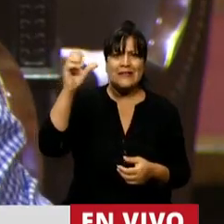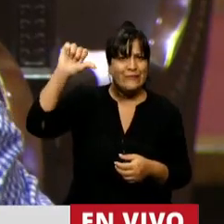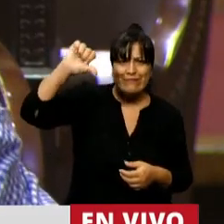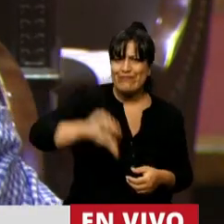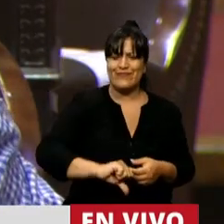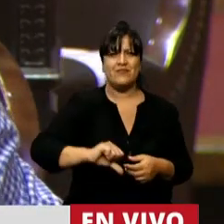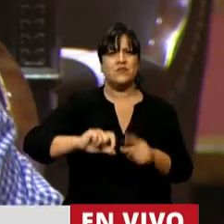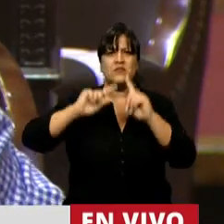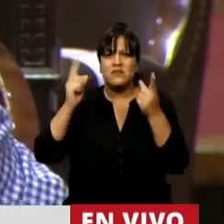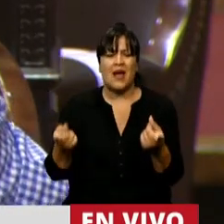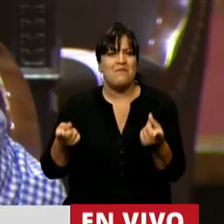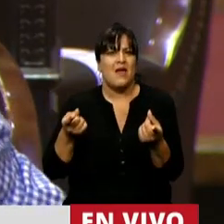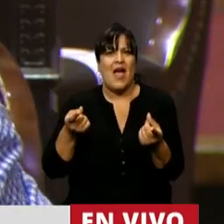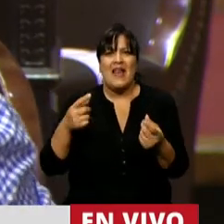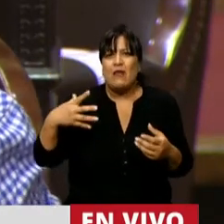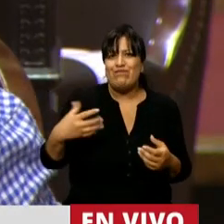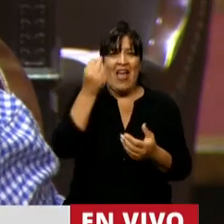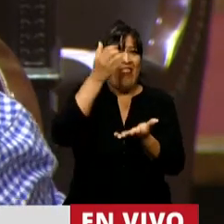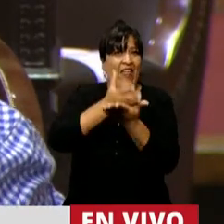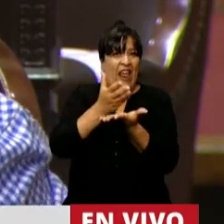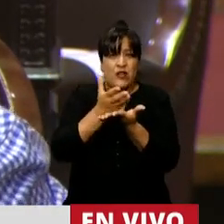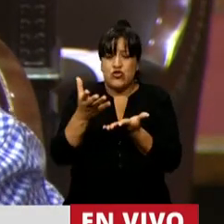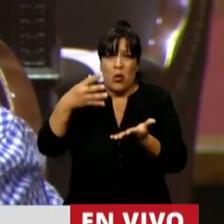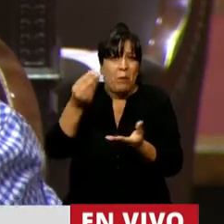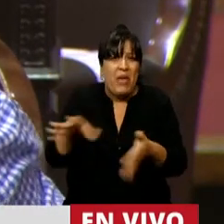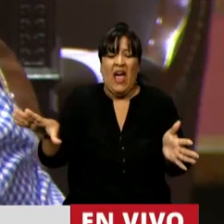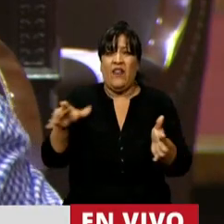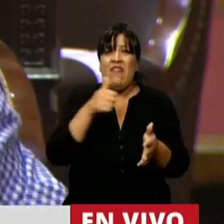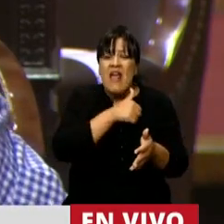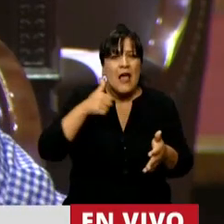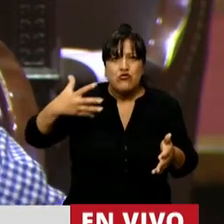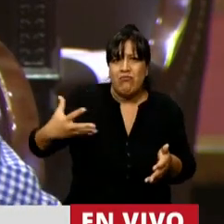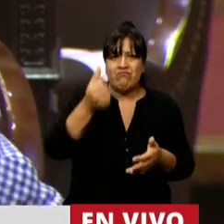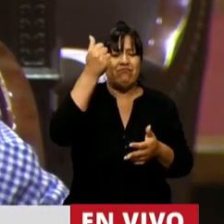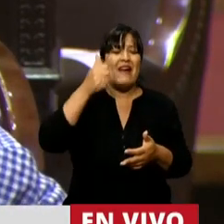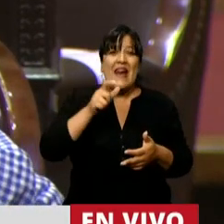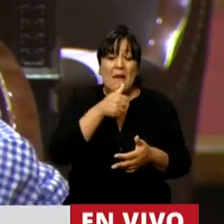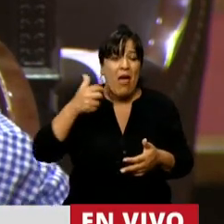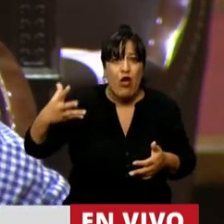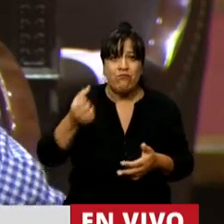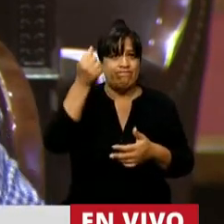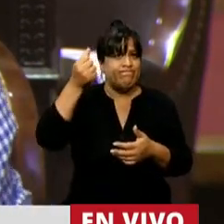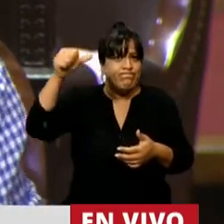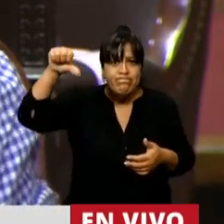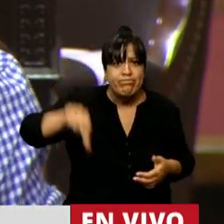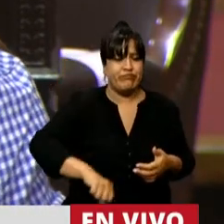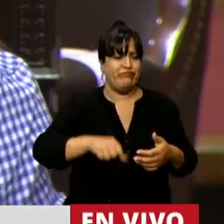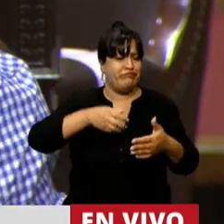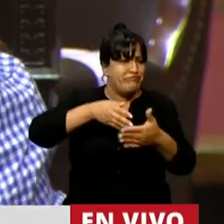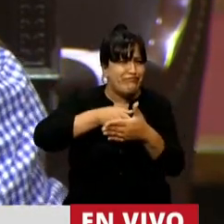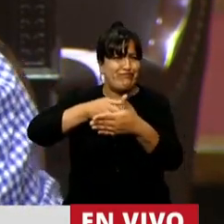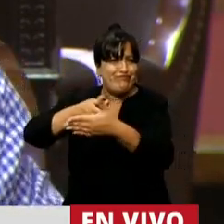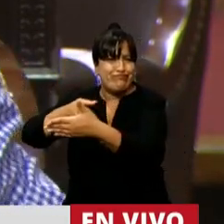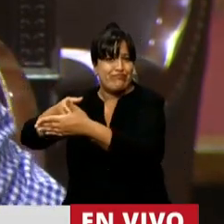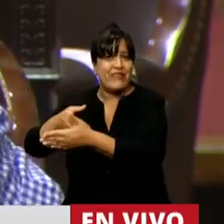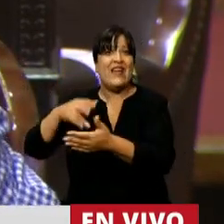fue perdiendo esa conquista, ese derecho de tener los remedios, de poder acceder a los remedios. No lo tenía.